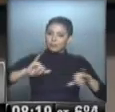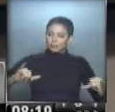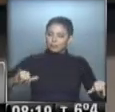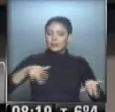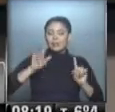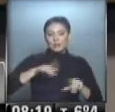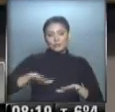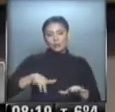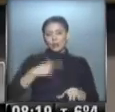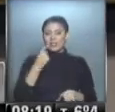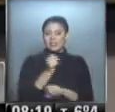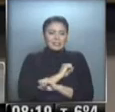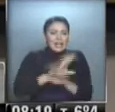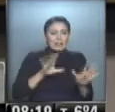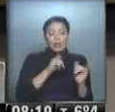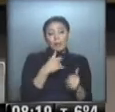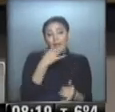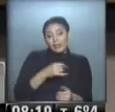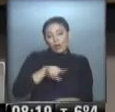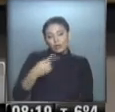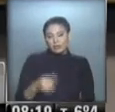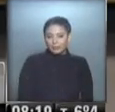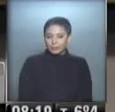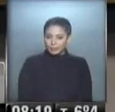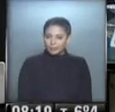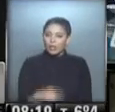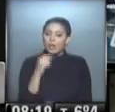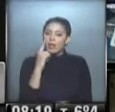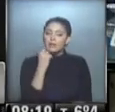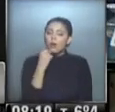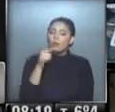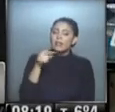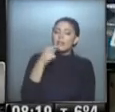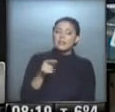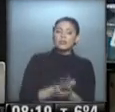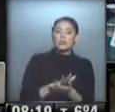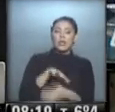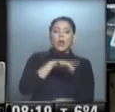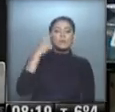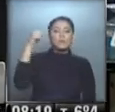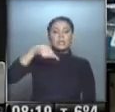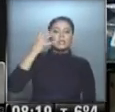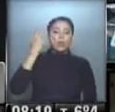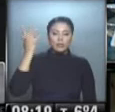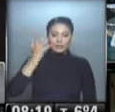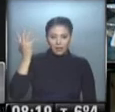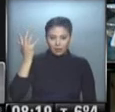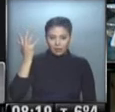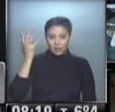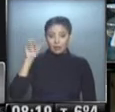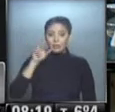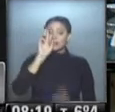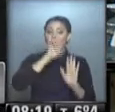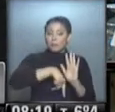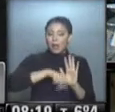plantean esta situación crítica de los jóvenes cuando no es así. Debe, usted mencionaba el caso del municipio de Tigre, la participación en este